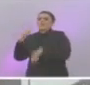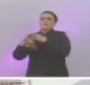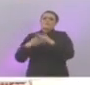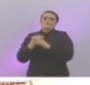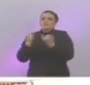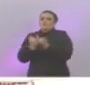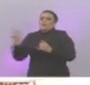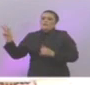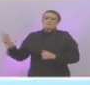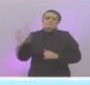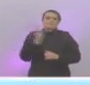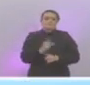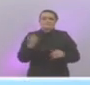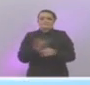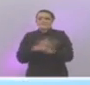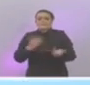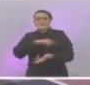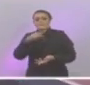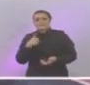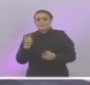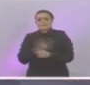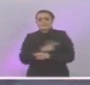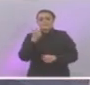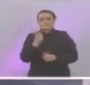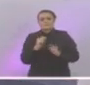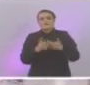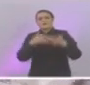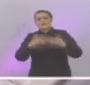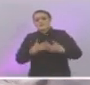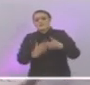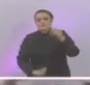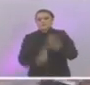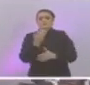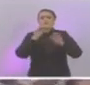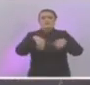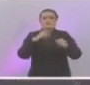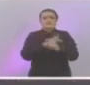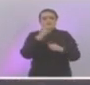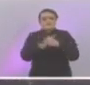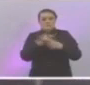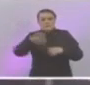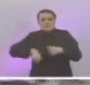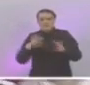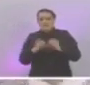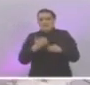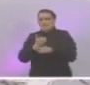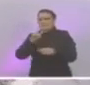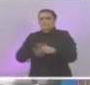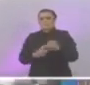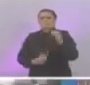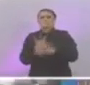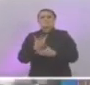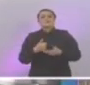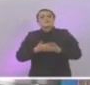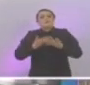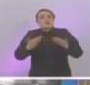Ello inevitablemente afecta las expectativas de crecimiento y generación de empleos, tanto en el país como en el Estado. Ante